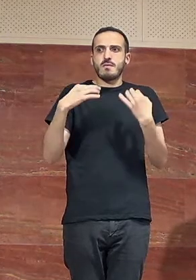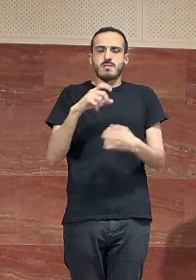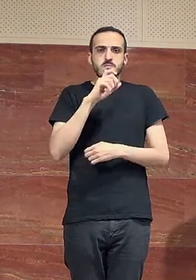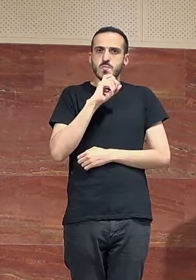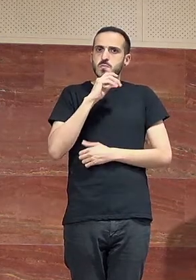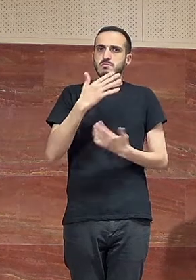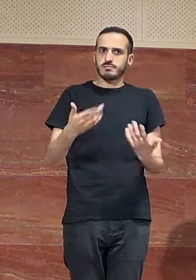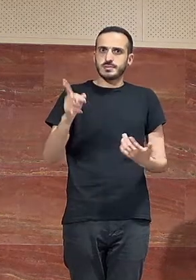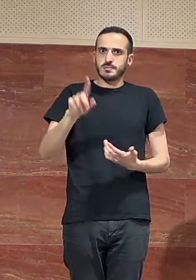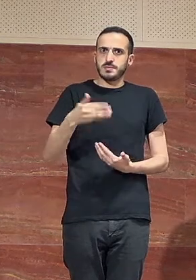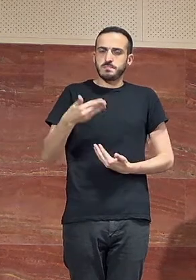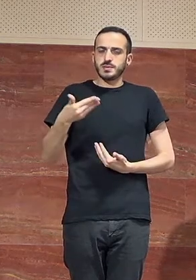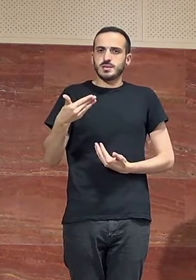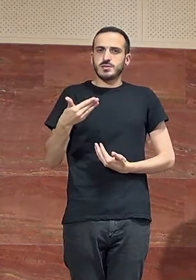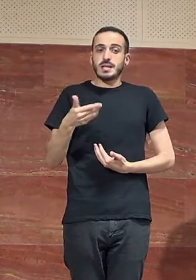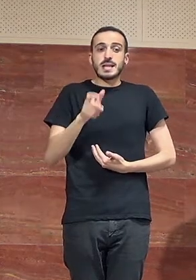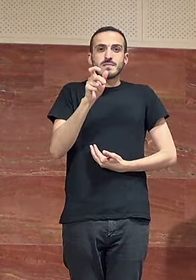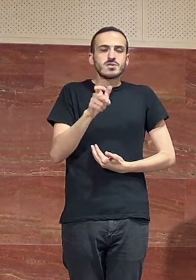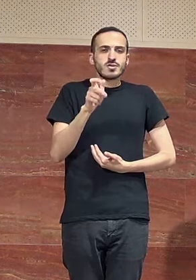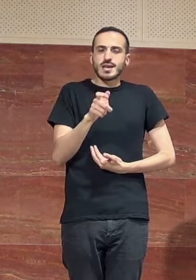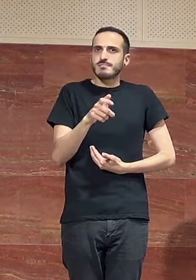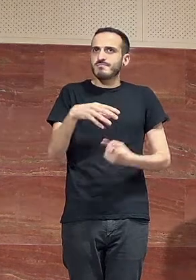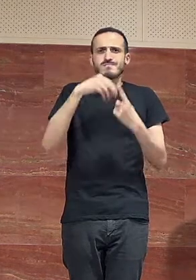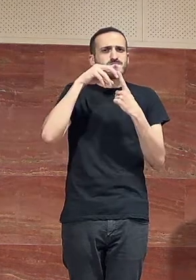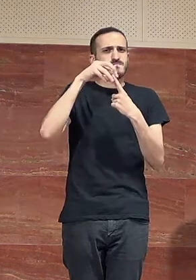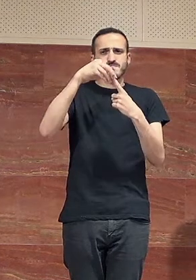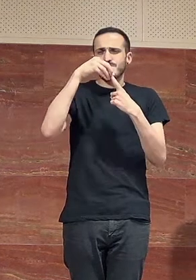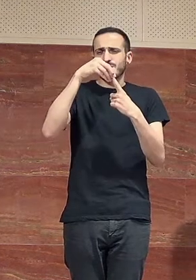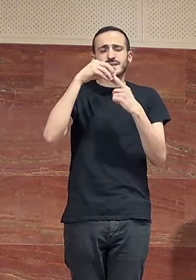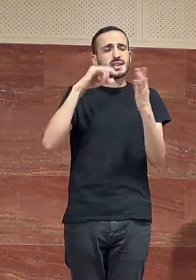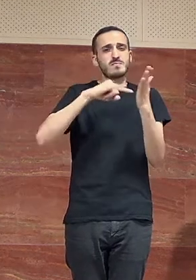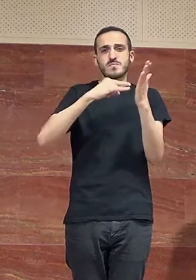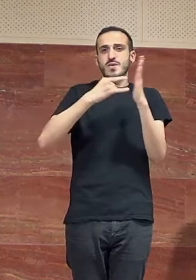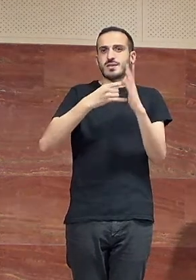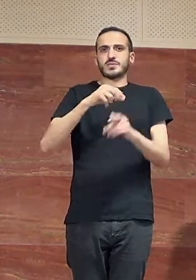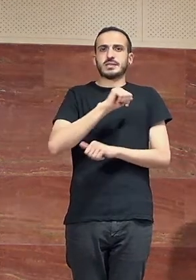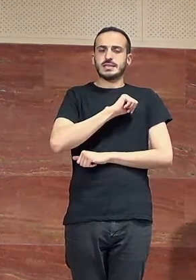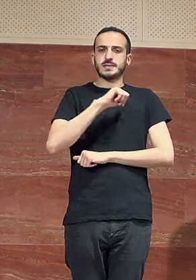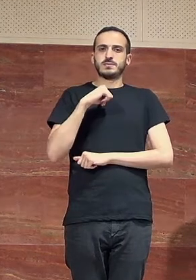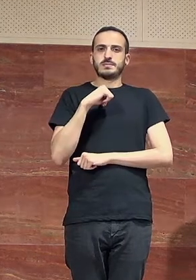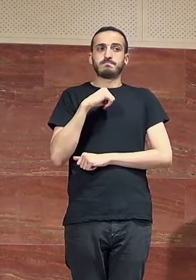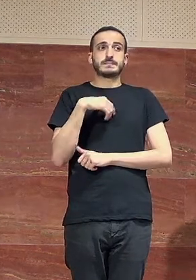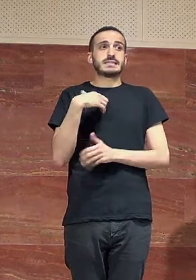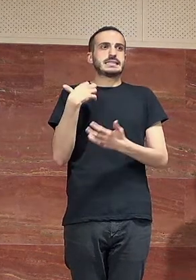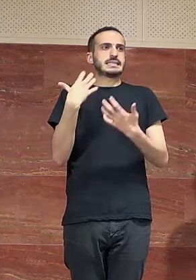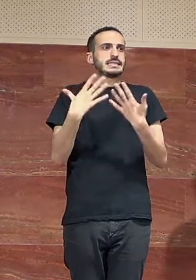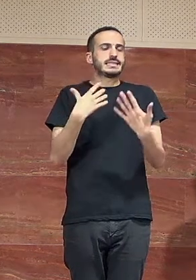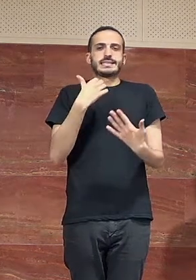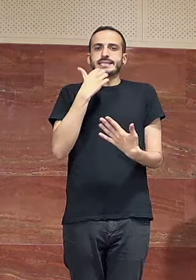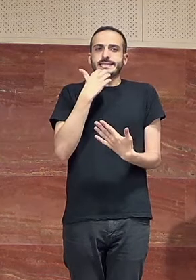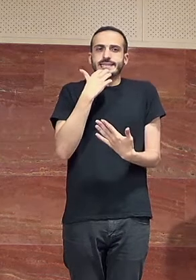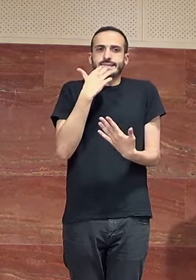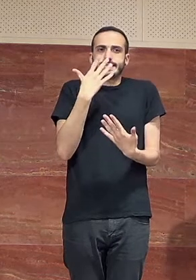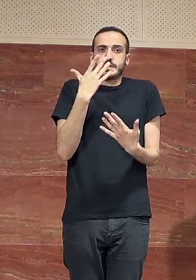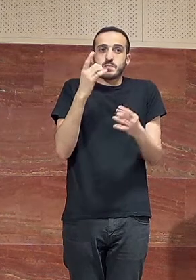tanto, está en el eje de la cuestión del proyecto individual. Y si resulta que, de la misma